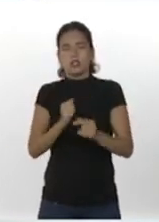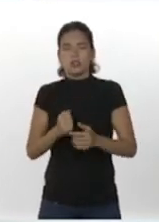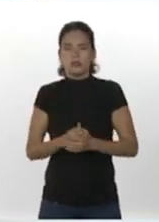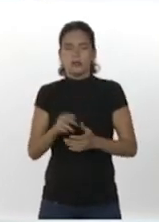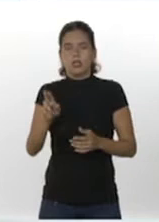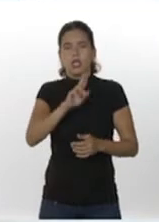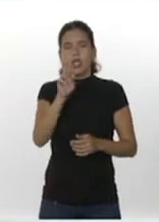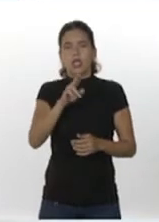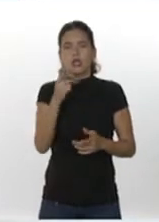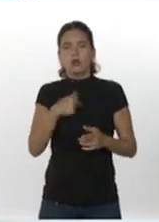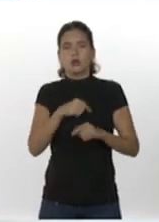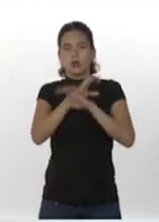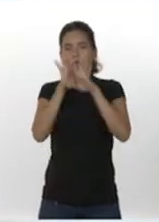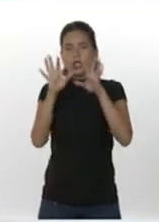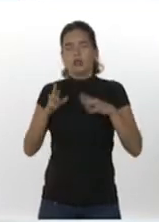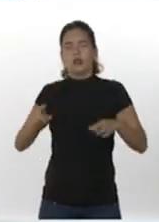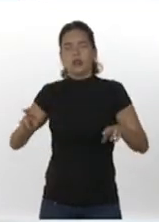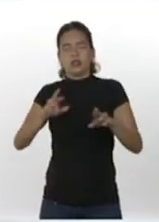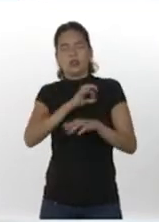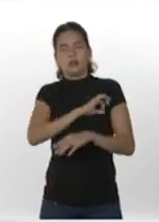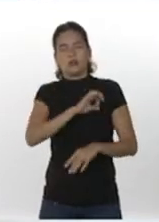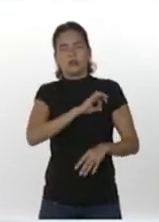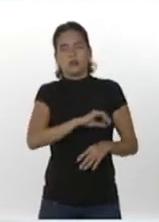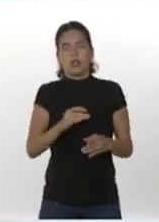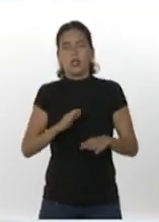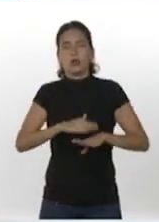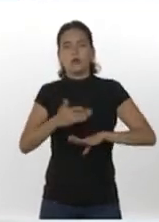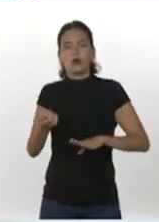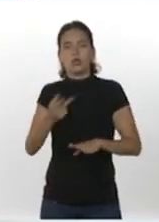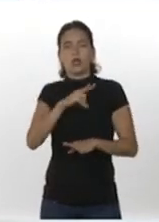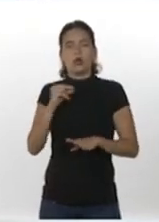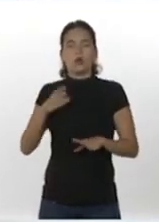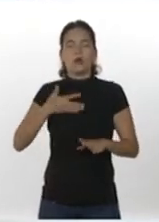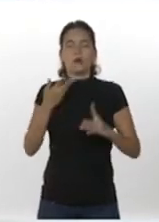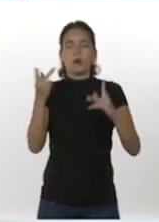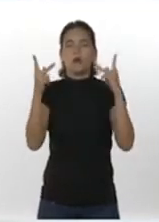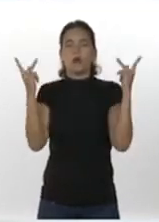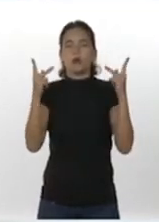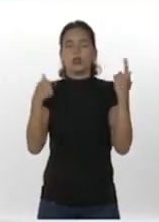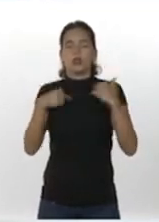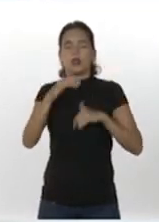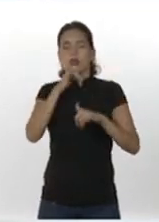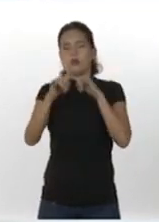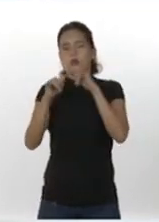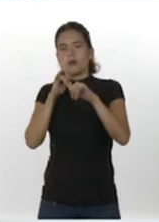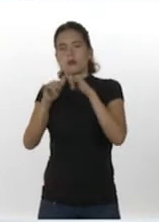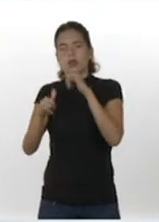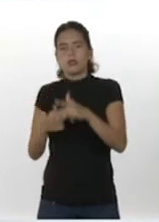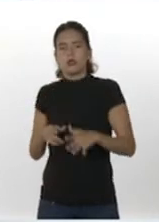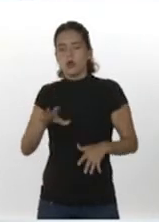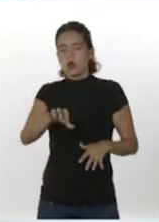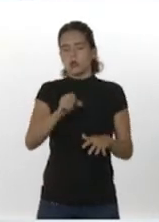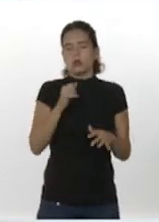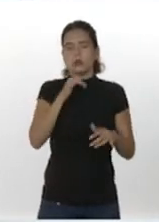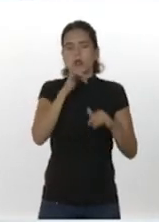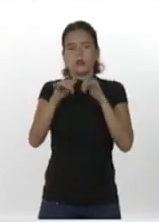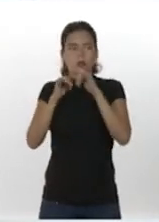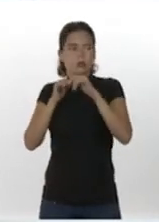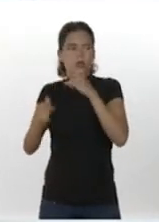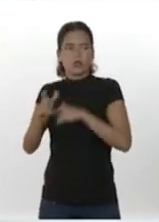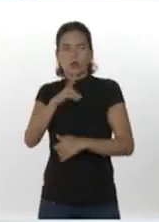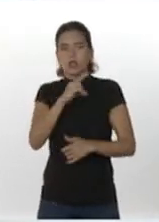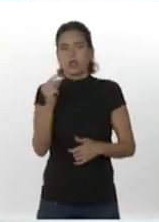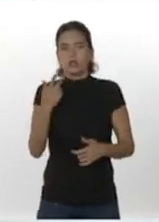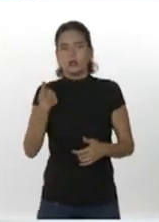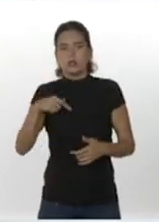el uso coherente de estas redes sociales, puesto que no podemos publicar información, tomar información que no nos corresponde